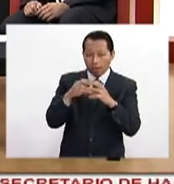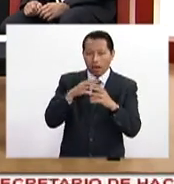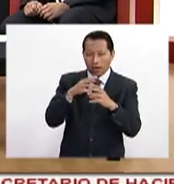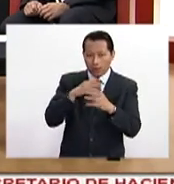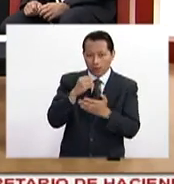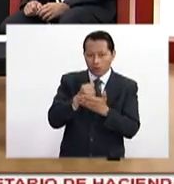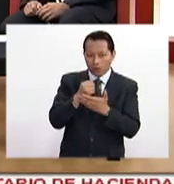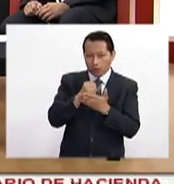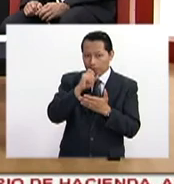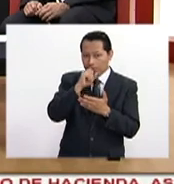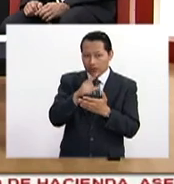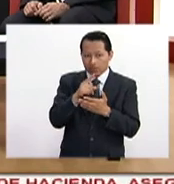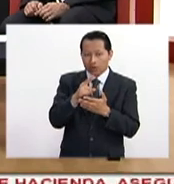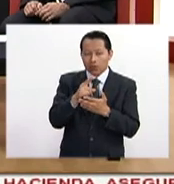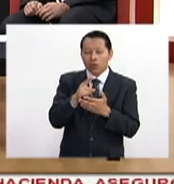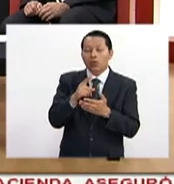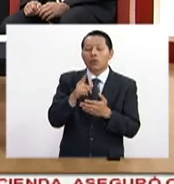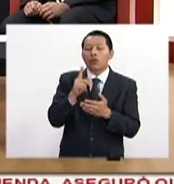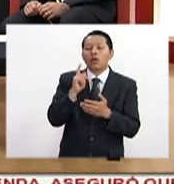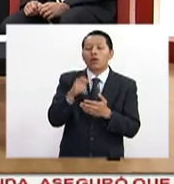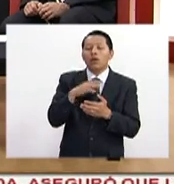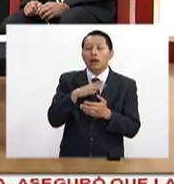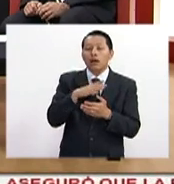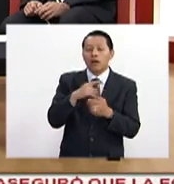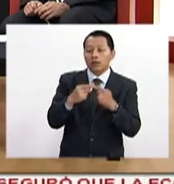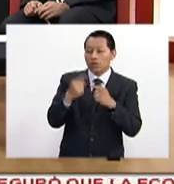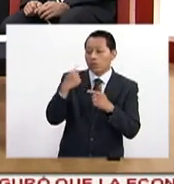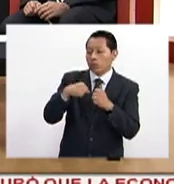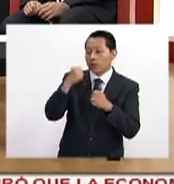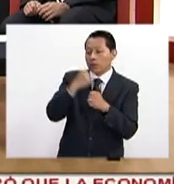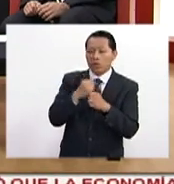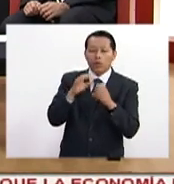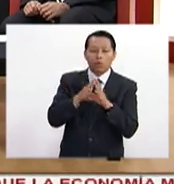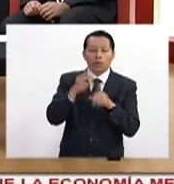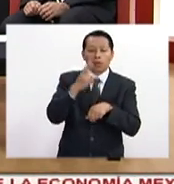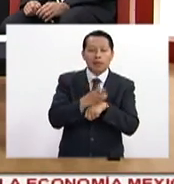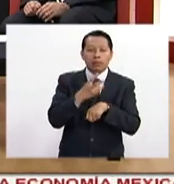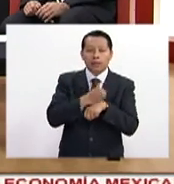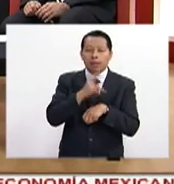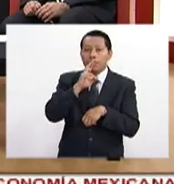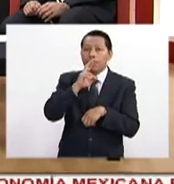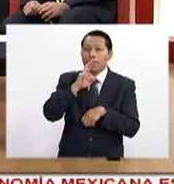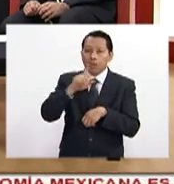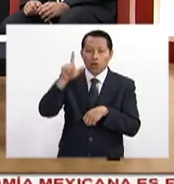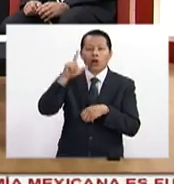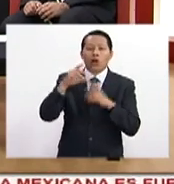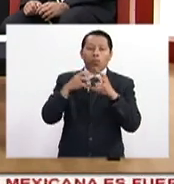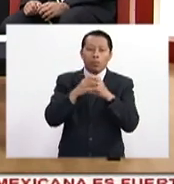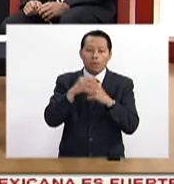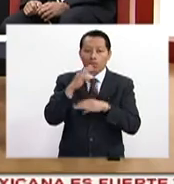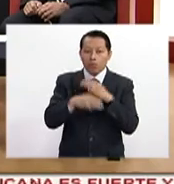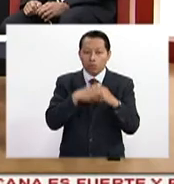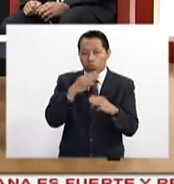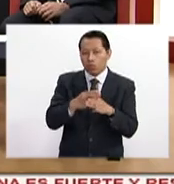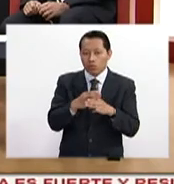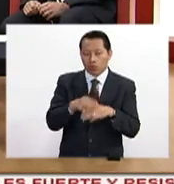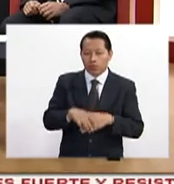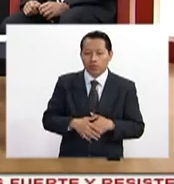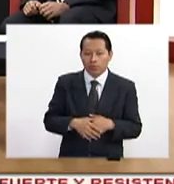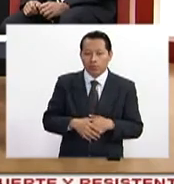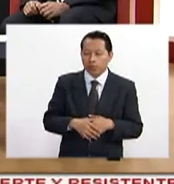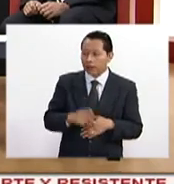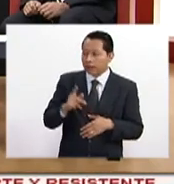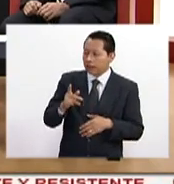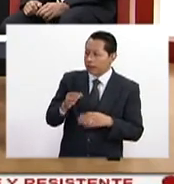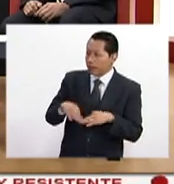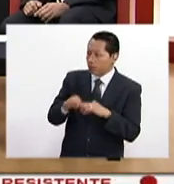oscuro, el que están ahorita tomando, el año pasado fue catalogado como el tercer mejor bombón del mundo en chocolatería fina. ¿Qué tan importante